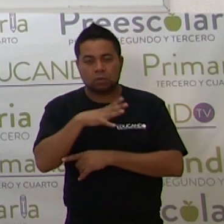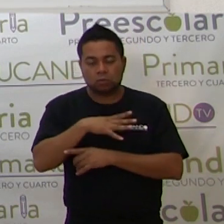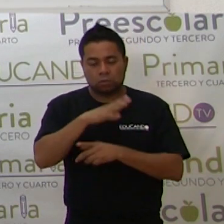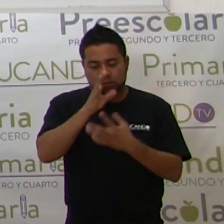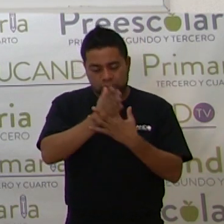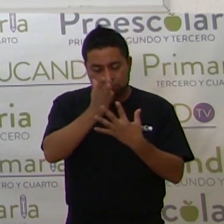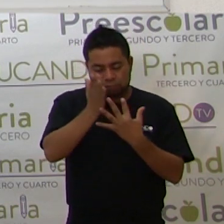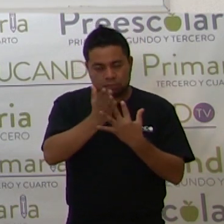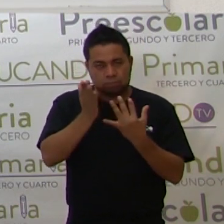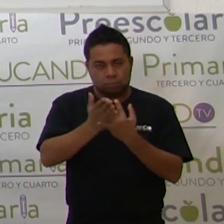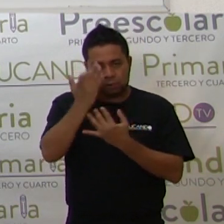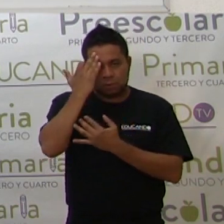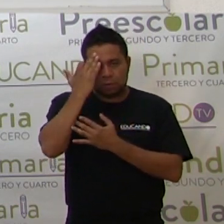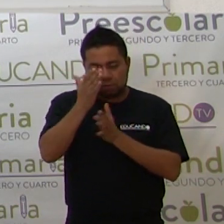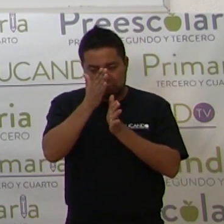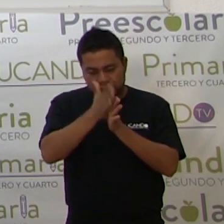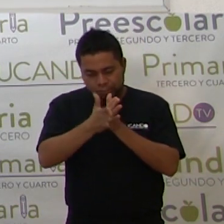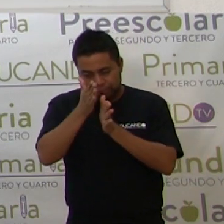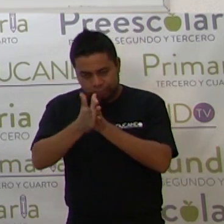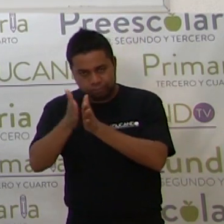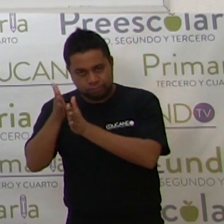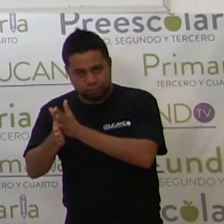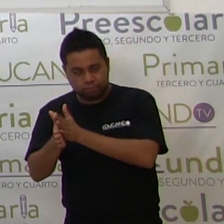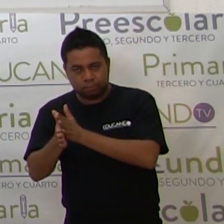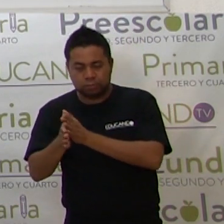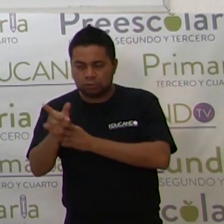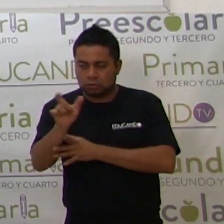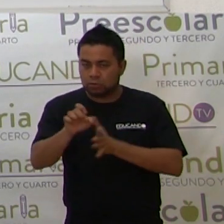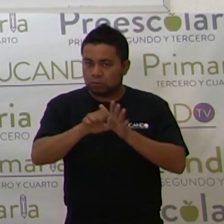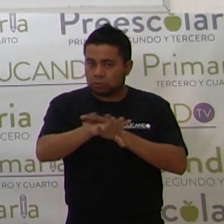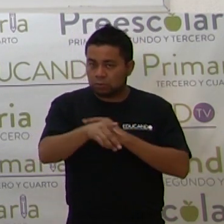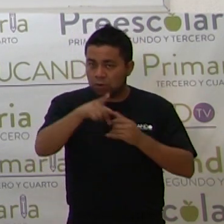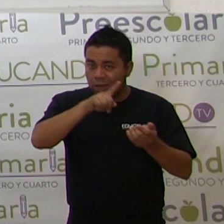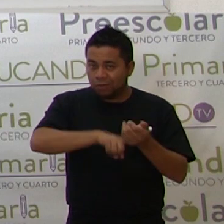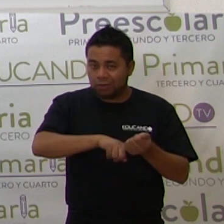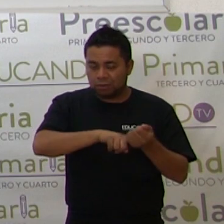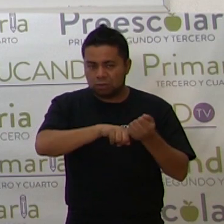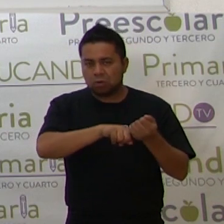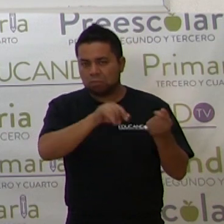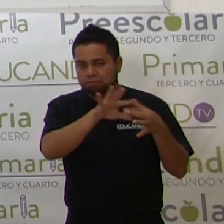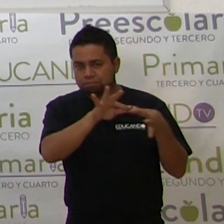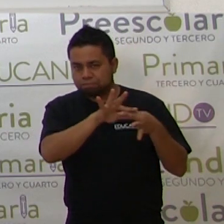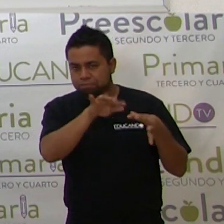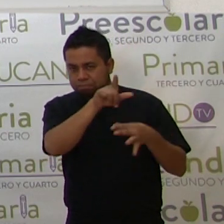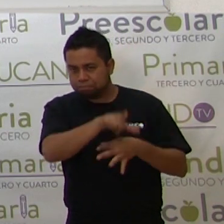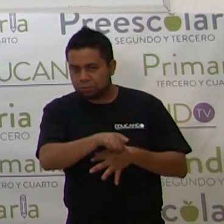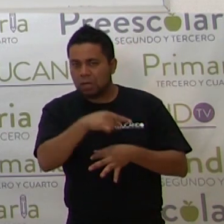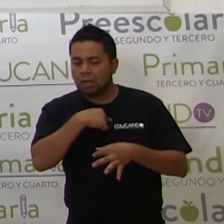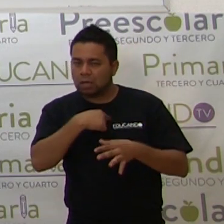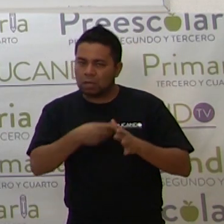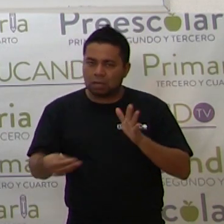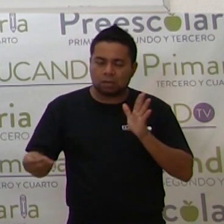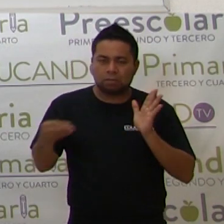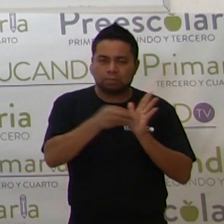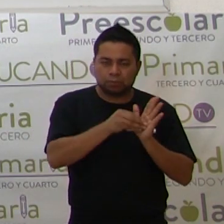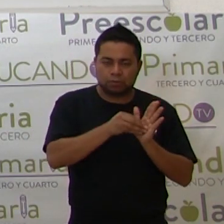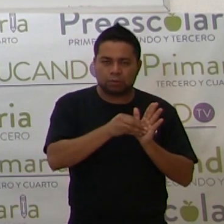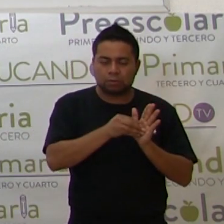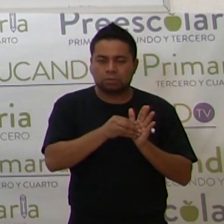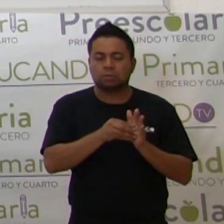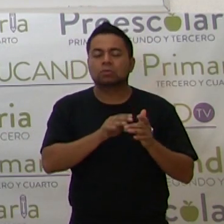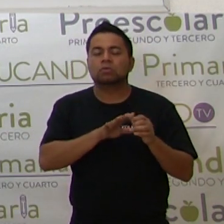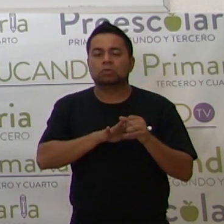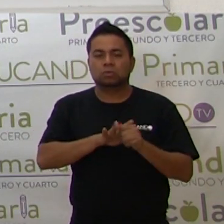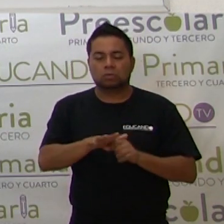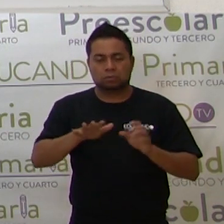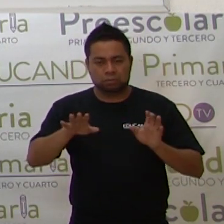clasificación temporal de hechos. ¿En qué momento de la narración vamos a incrustar o vamos a poner